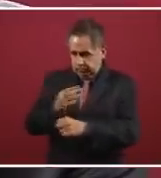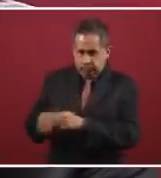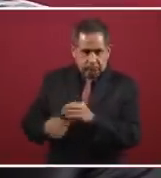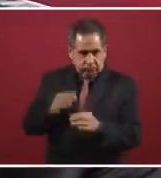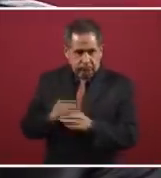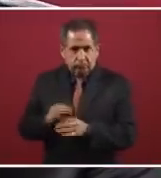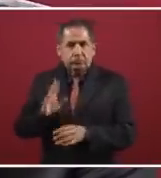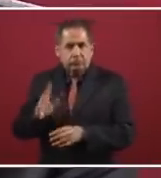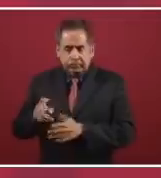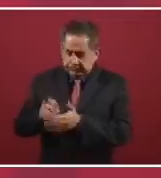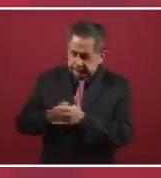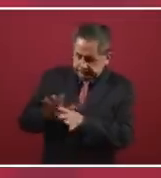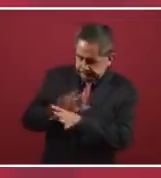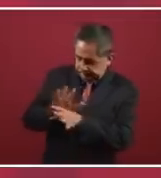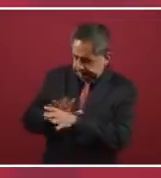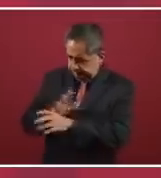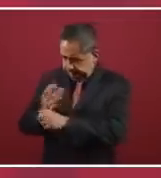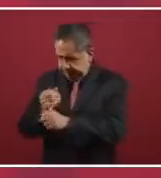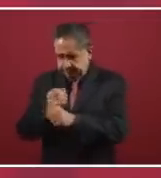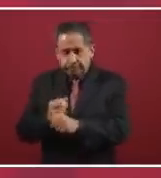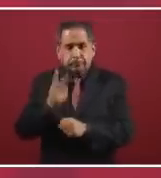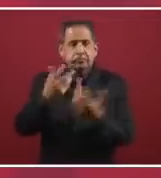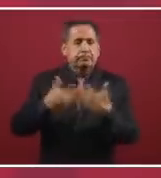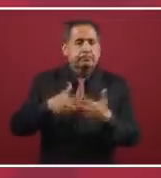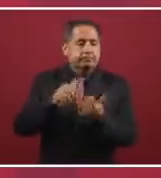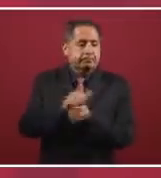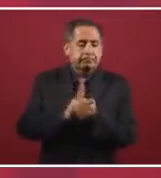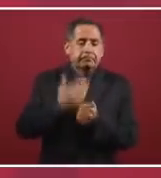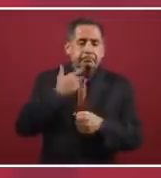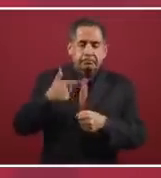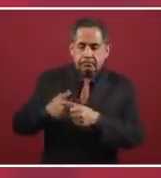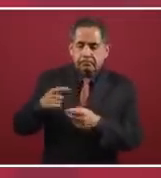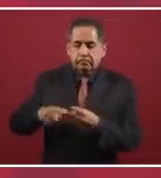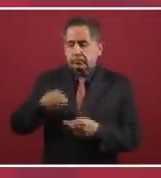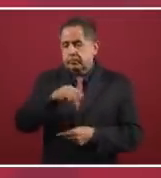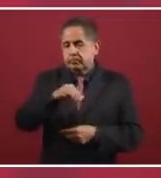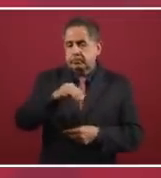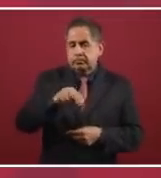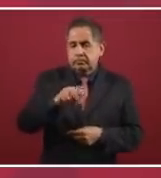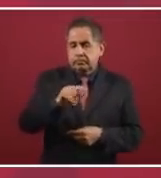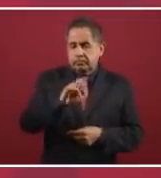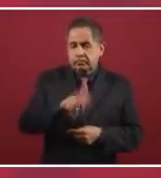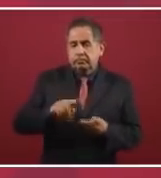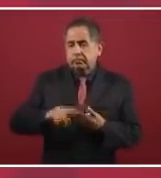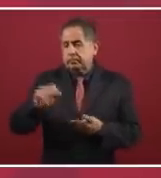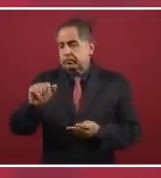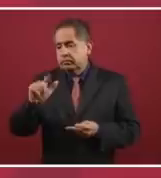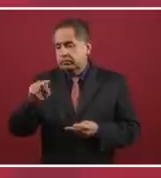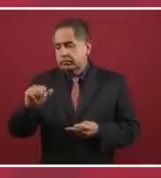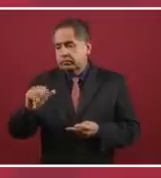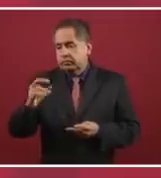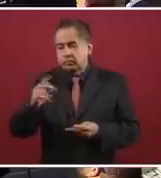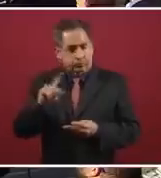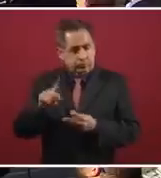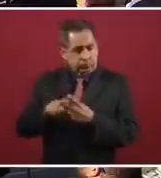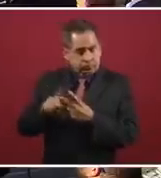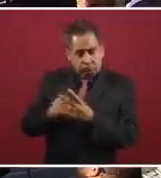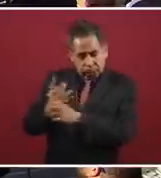se están rehabilitando las dos refinerías, la de Minatitlán, la de Salina Cruz.